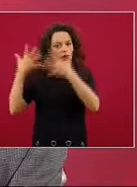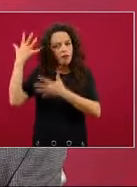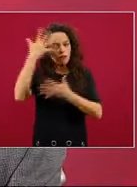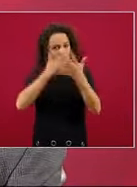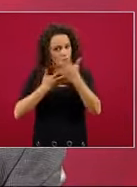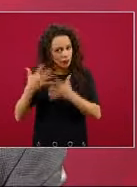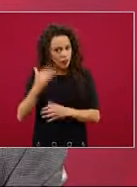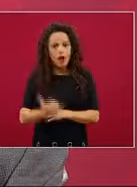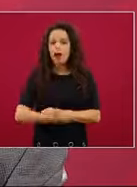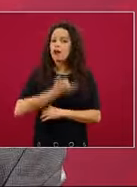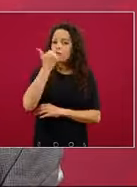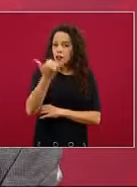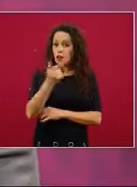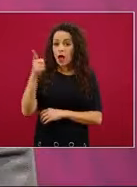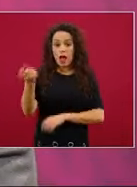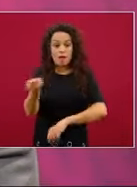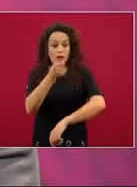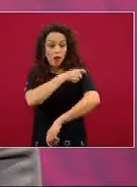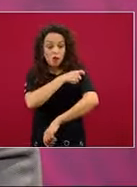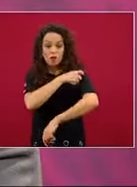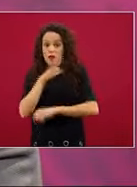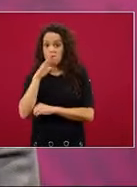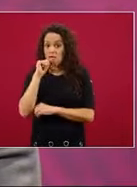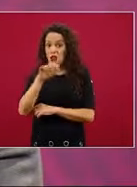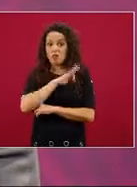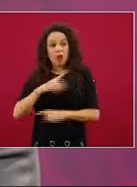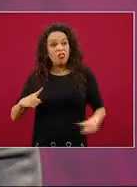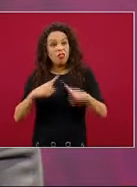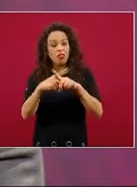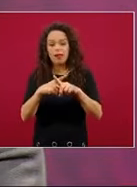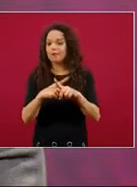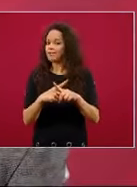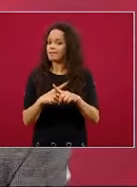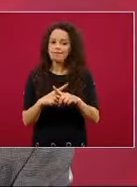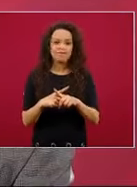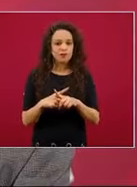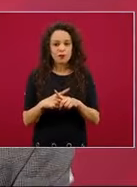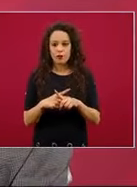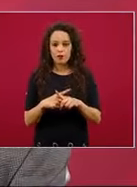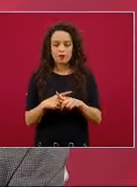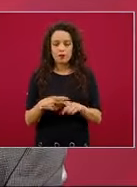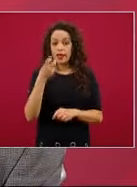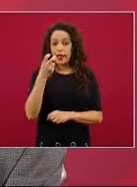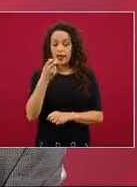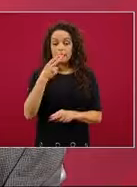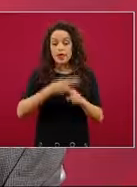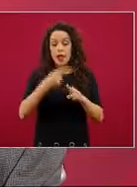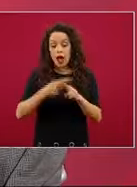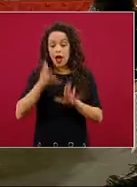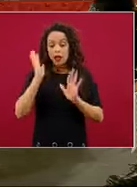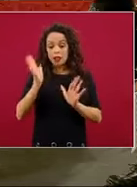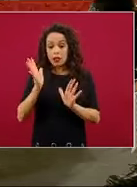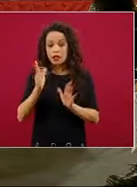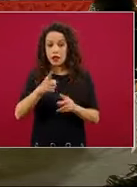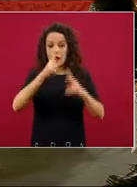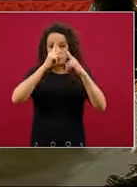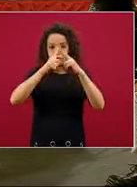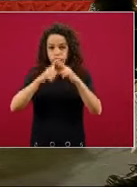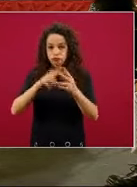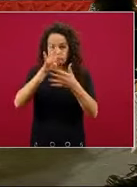científica de que la vacuna puede ser adversa. Eso solamente se sabe, insisto, cuando se hacen los análisis estadísticos